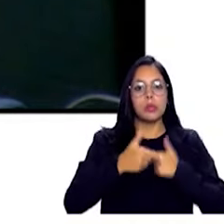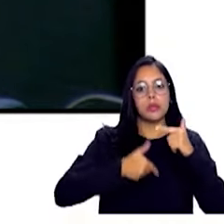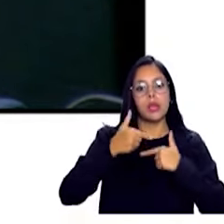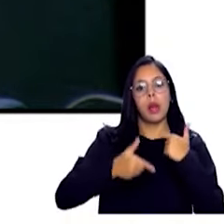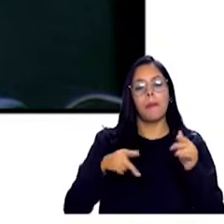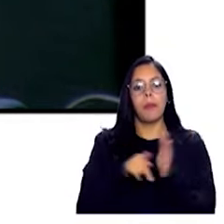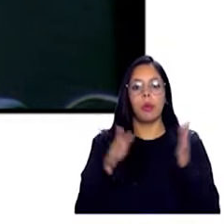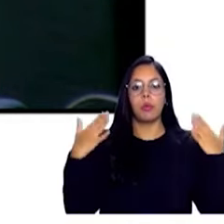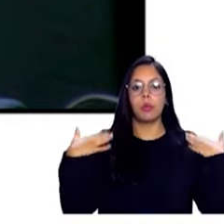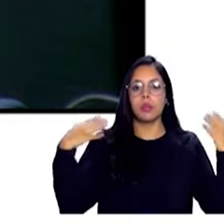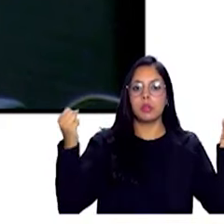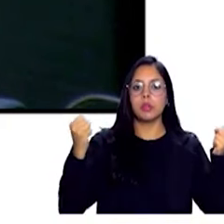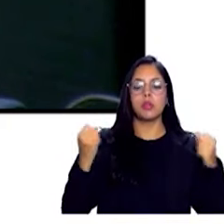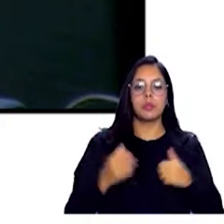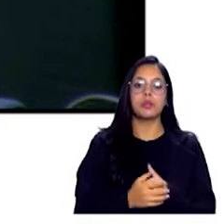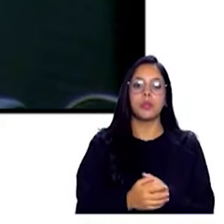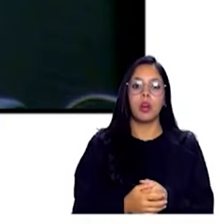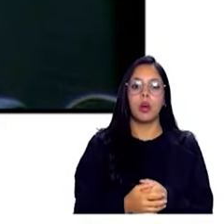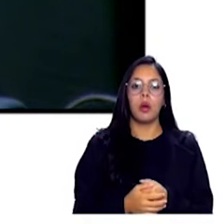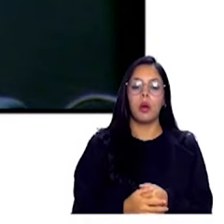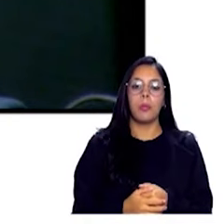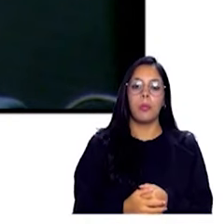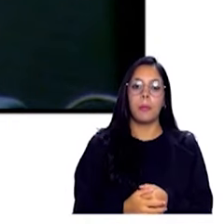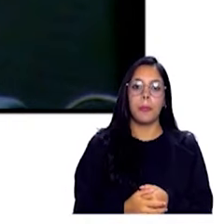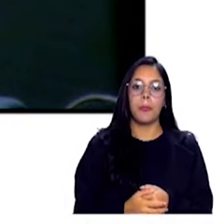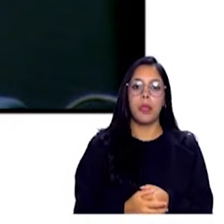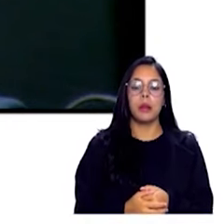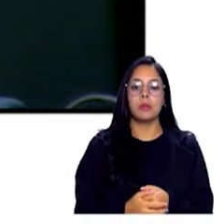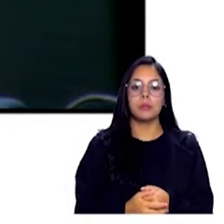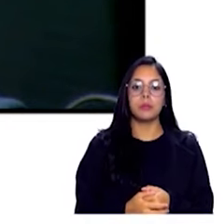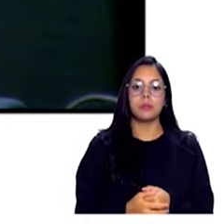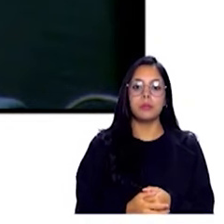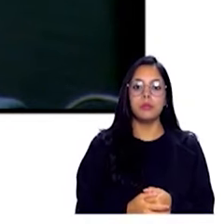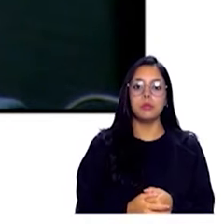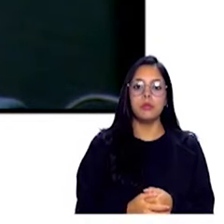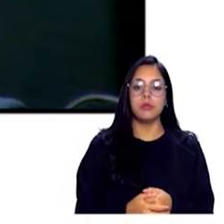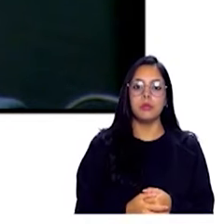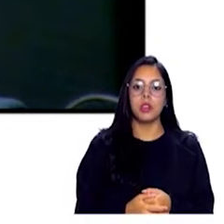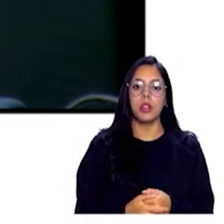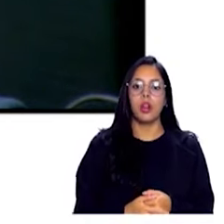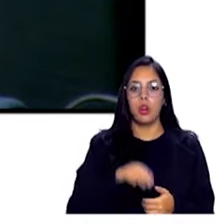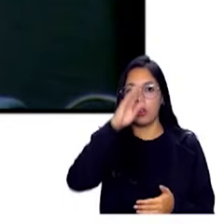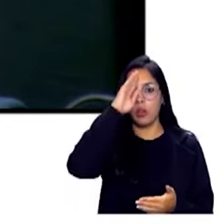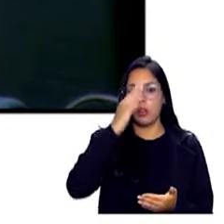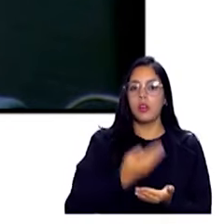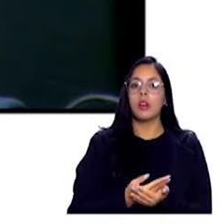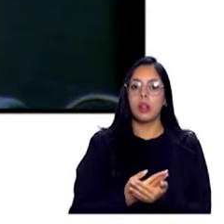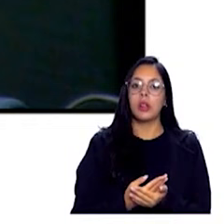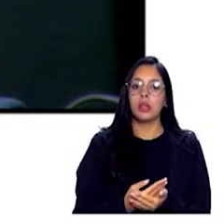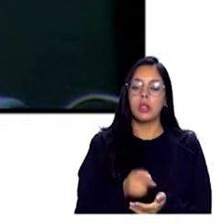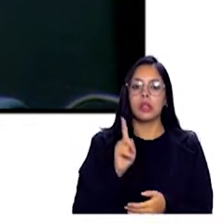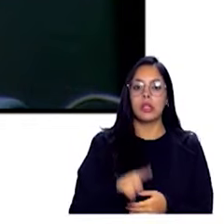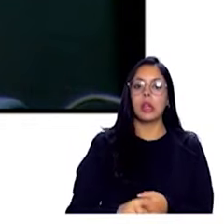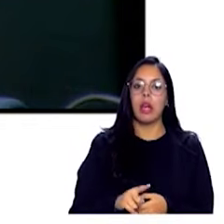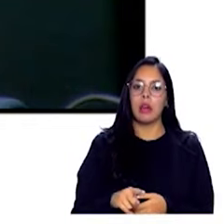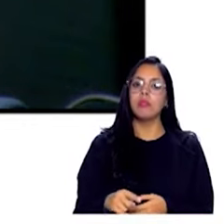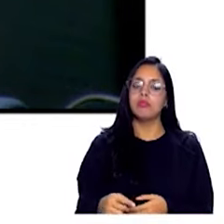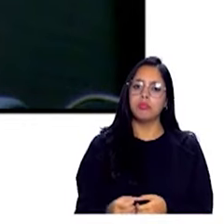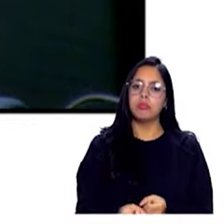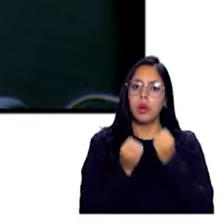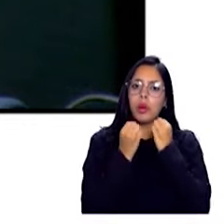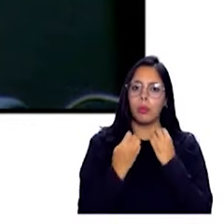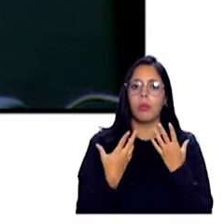trabajo pues creemos que es eficiente y luego que no es eficiente y luego por otra parte pensamos Yo Creo que en eso también Hay